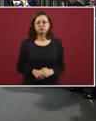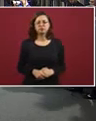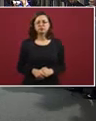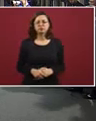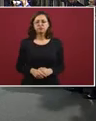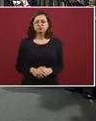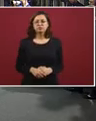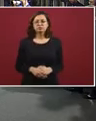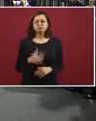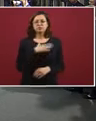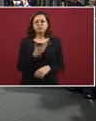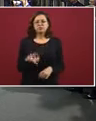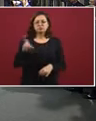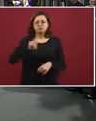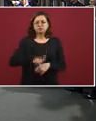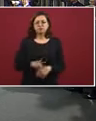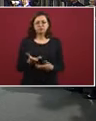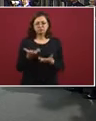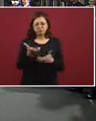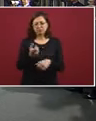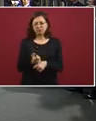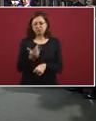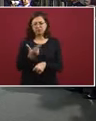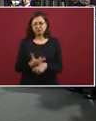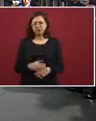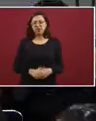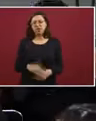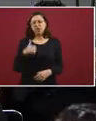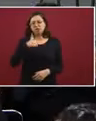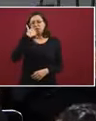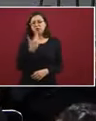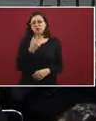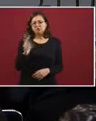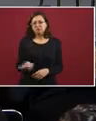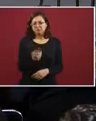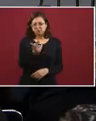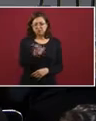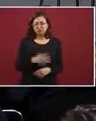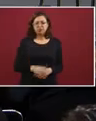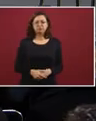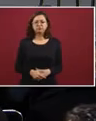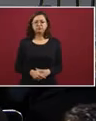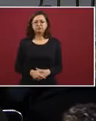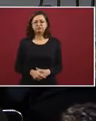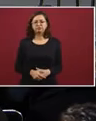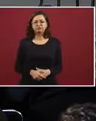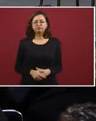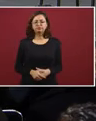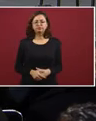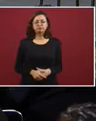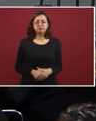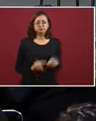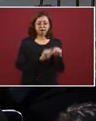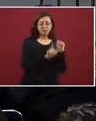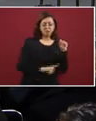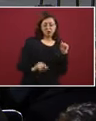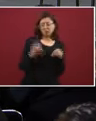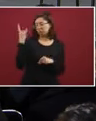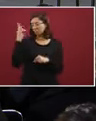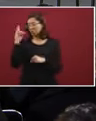Buenos días, señor canciller. Yo quisiera preguntarle, es muy poco el intercambio comercial que hay entre México y